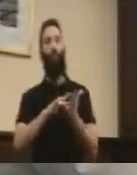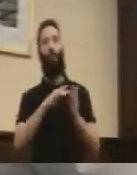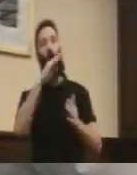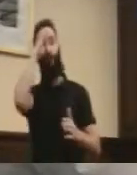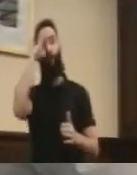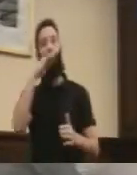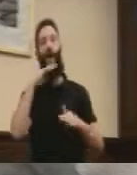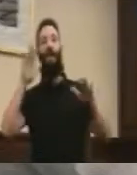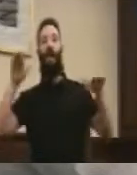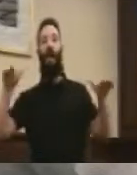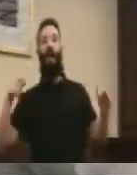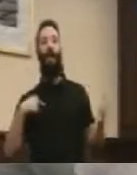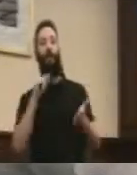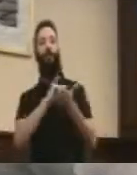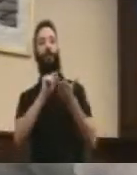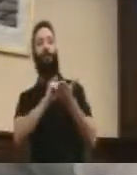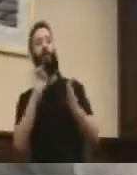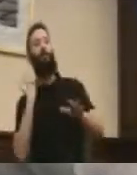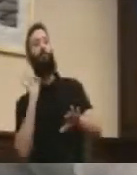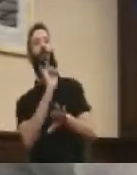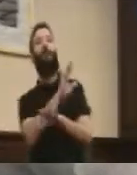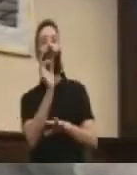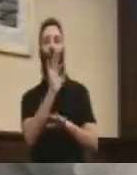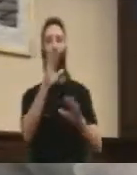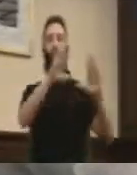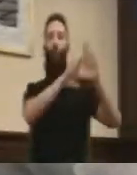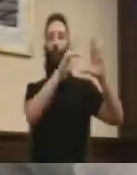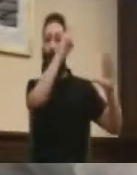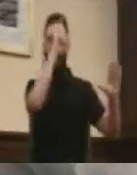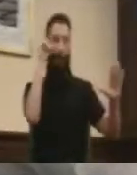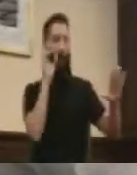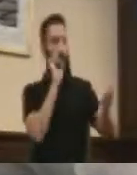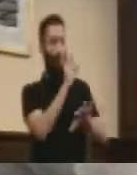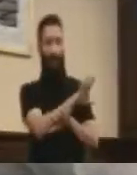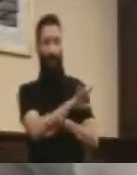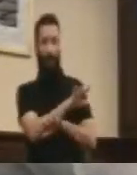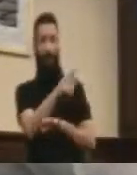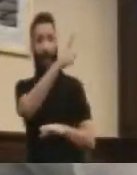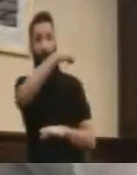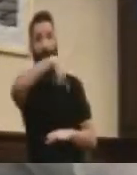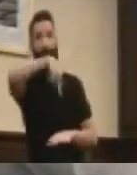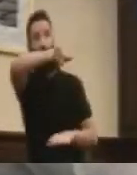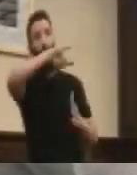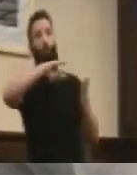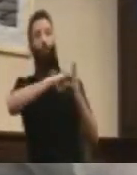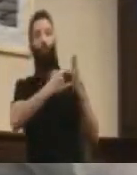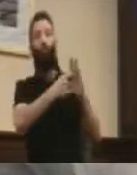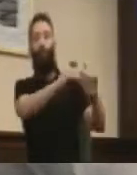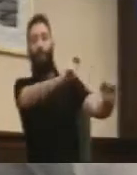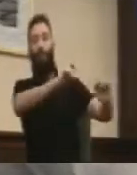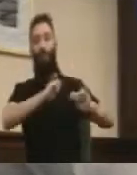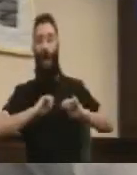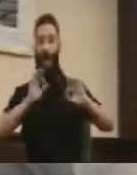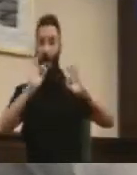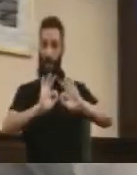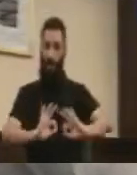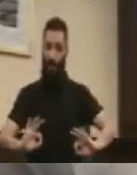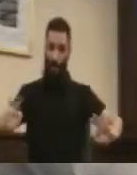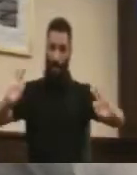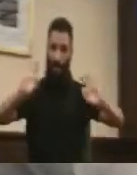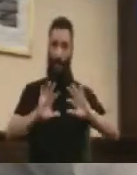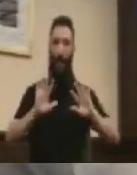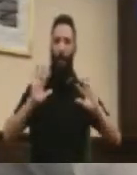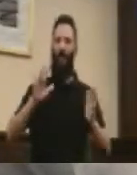Padre Ángel o se han dirigido a la Comunidad de Madrid. No les han dado soluciones. Pero las